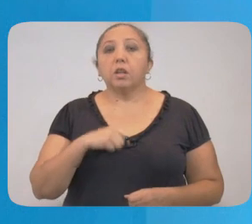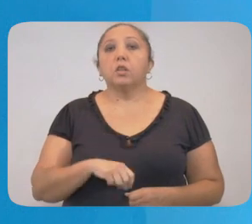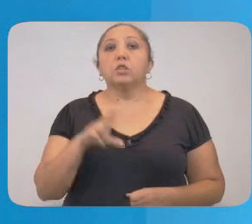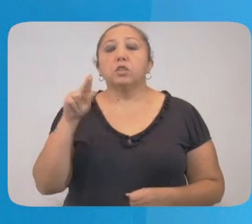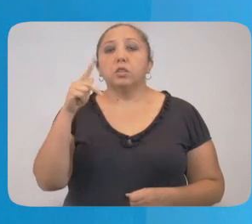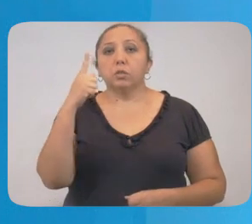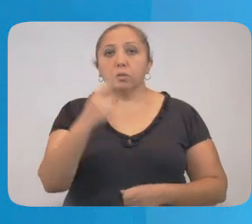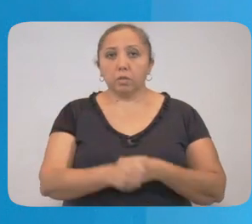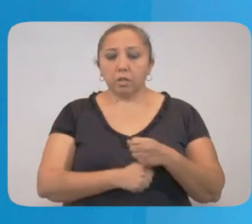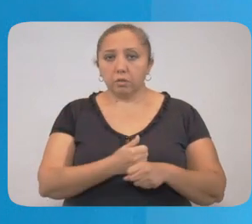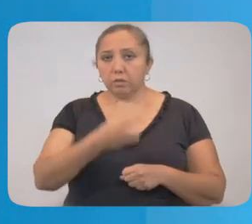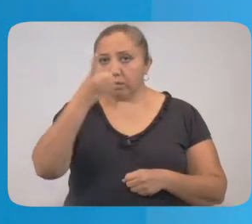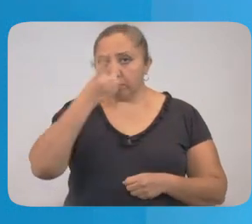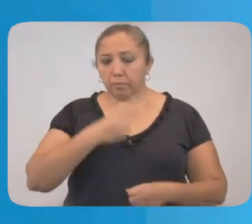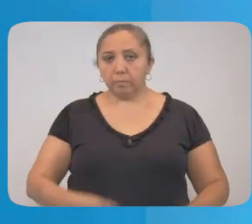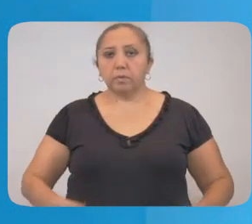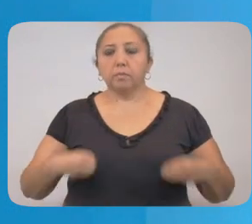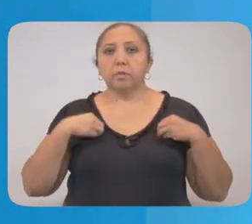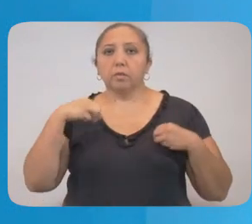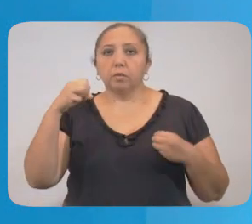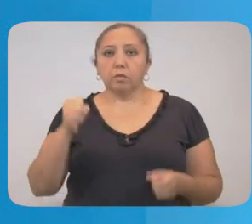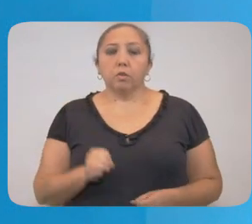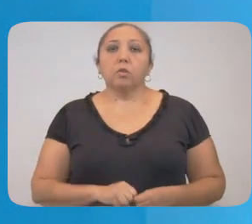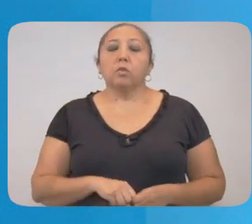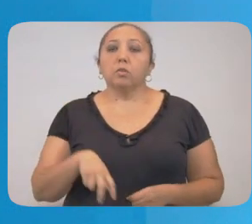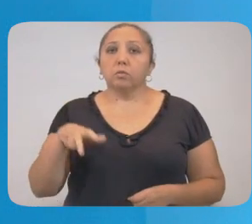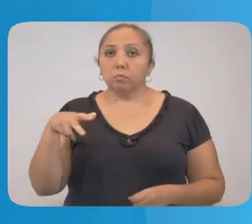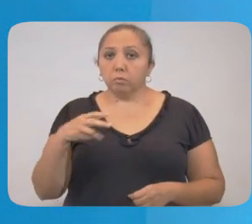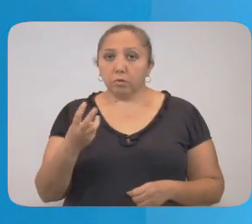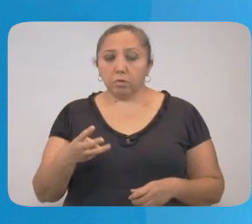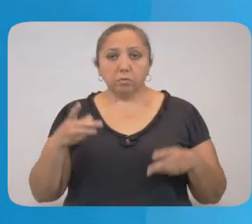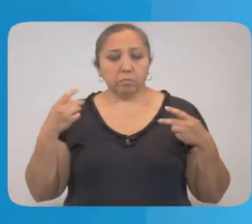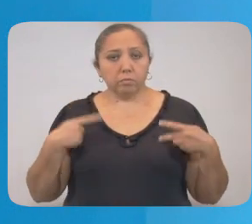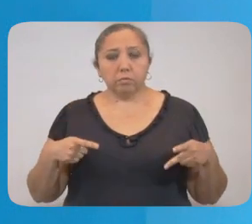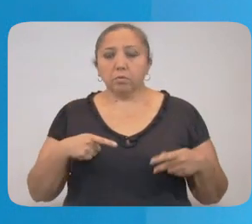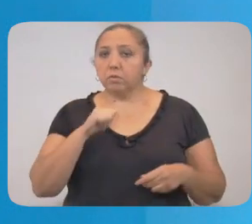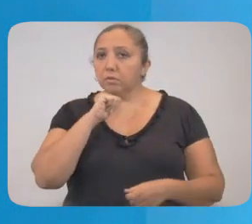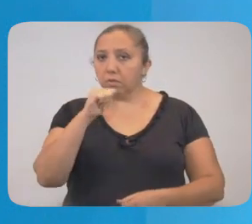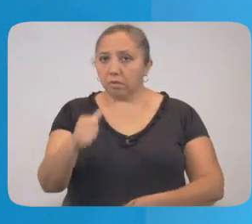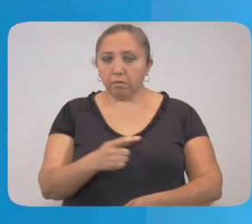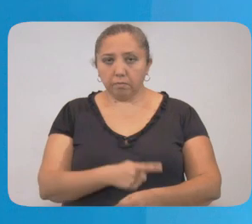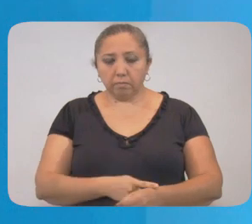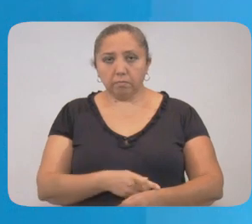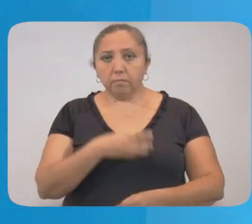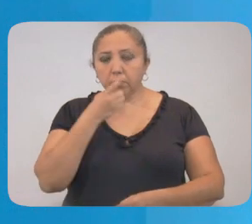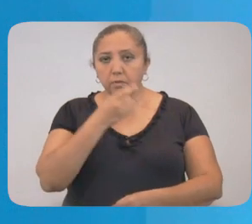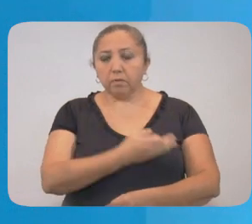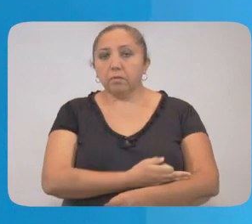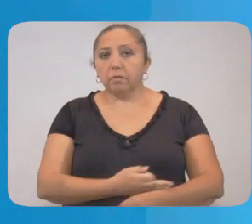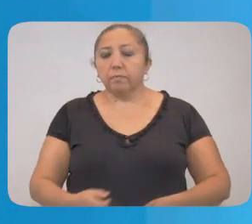de Mérida, con diabetes, convivía con 13 contactos, todos asintomáticos.